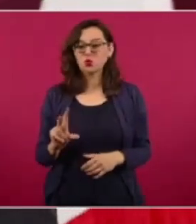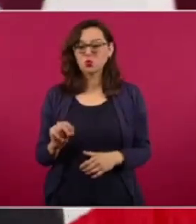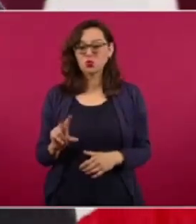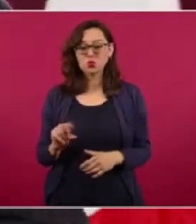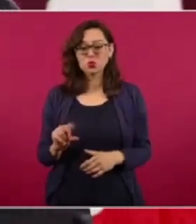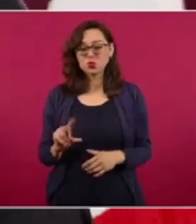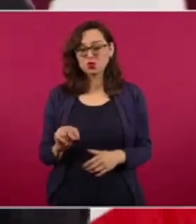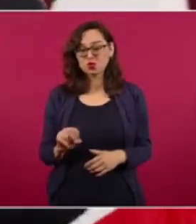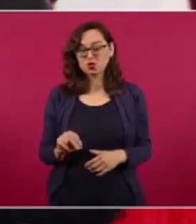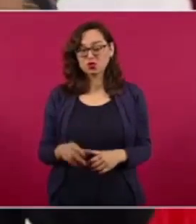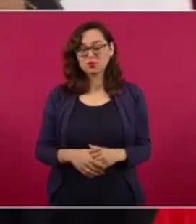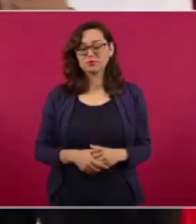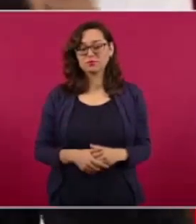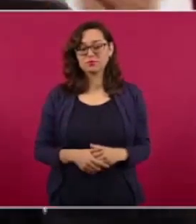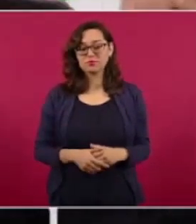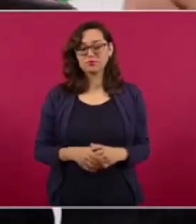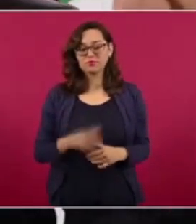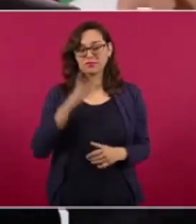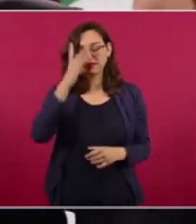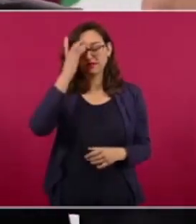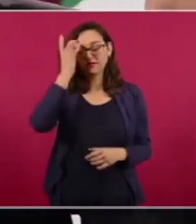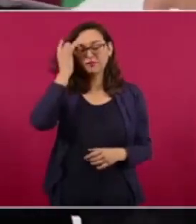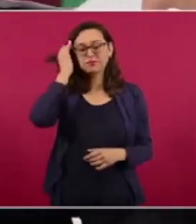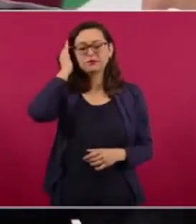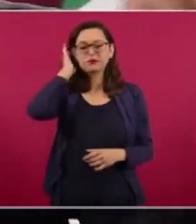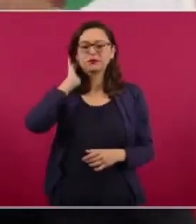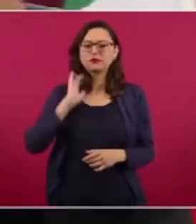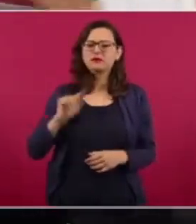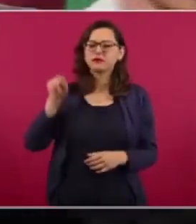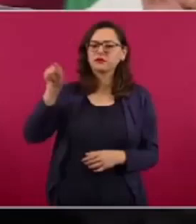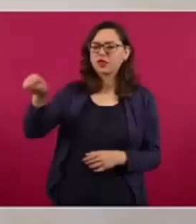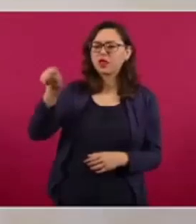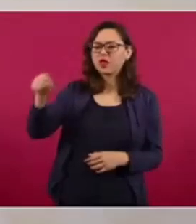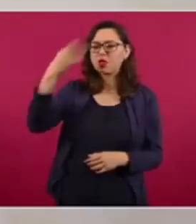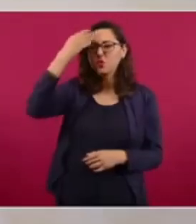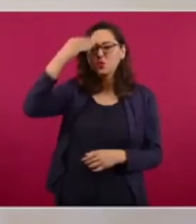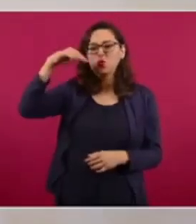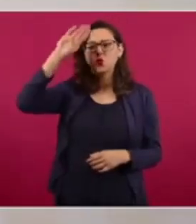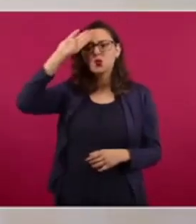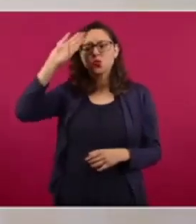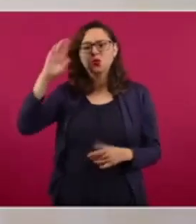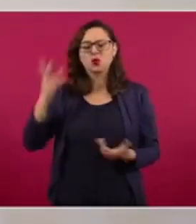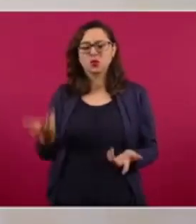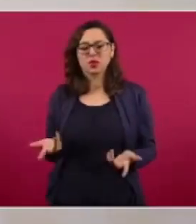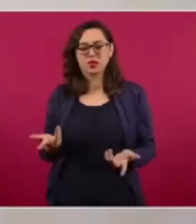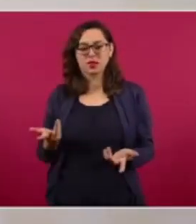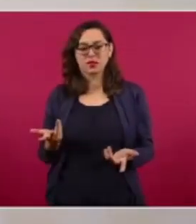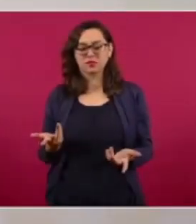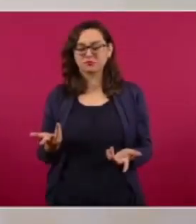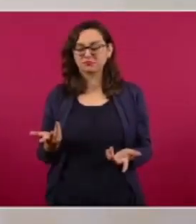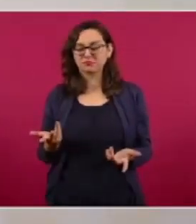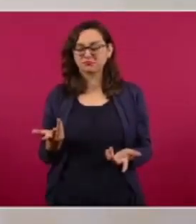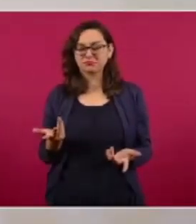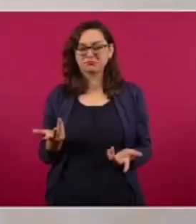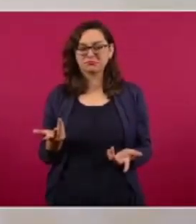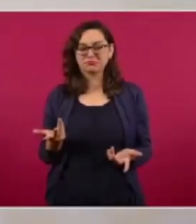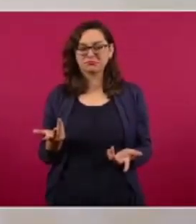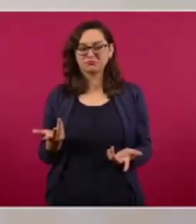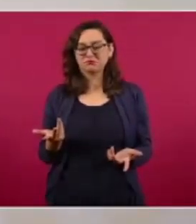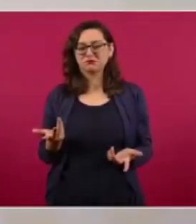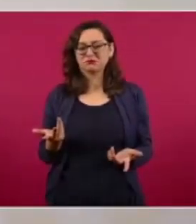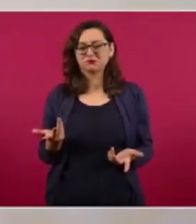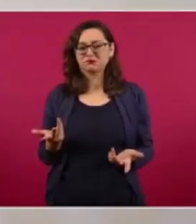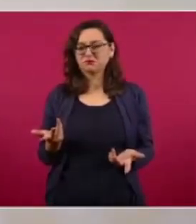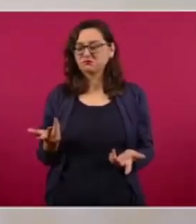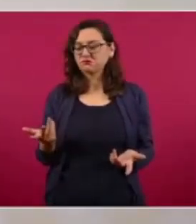Y nuestros hermanos cubanos en Florida, en Estados Unidos, ¿cuántos